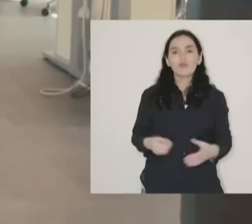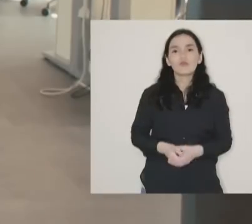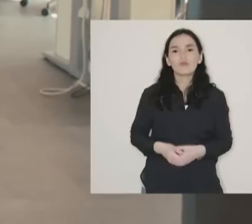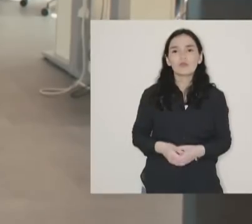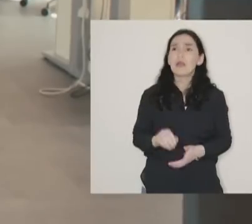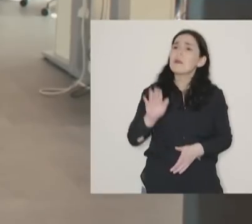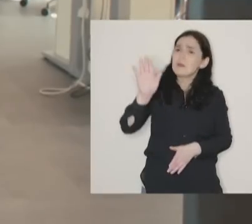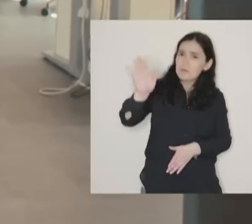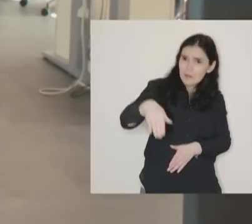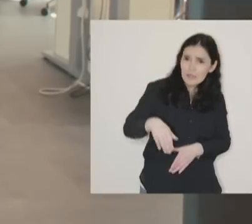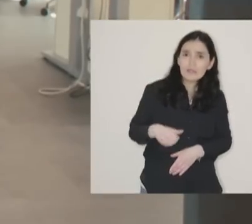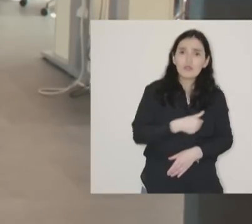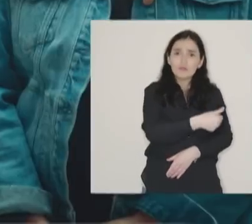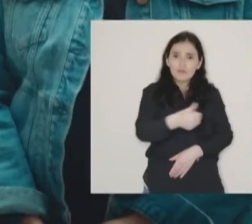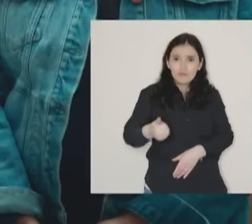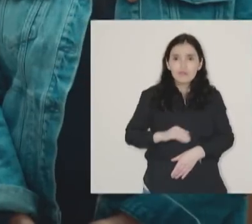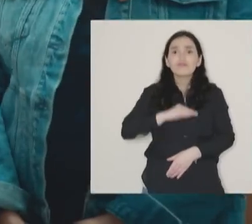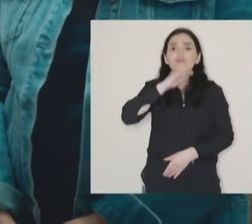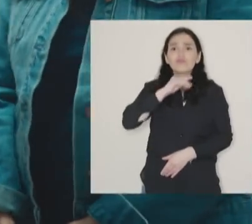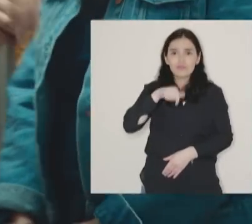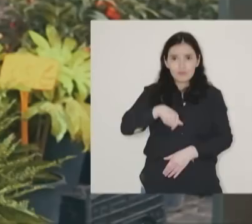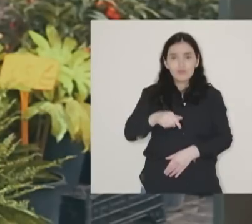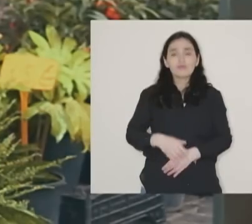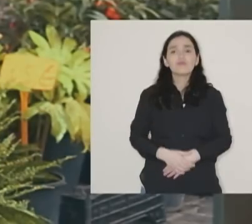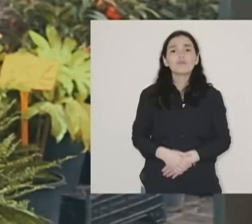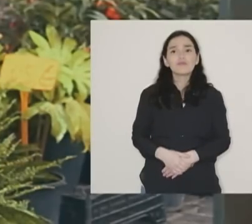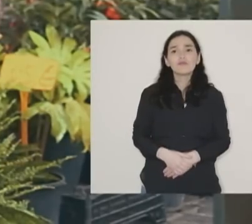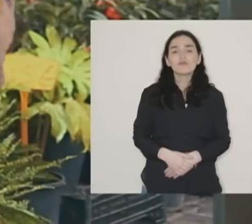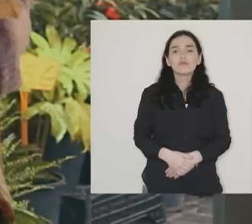Uy, somos hartos. Pase nomás, aquí hay espacio para todos.